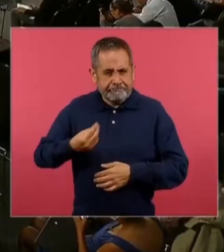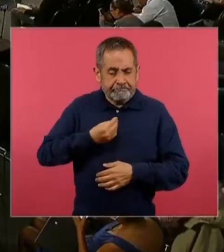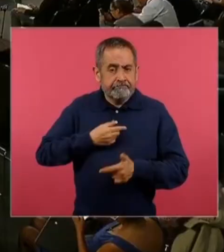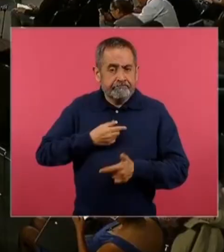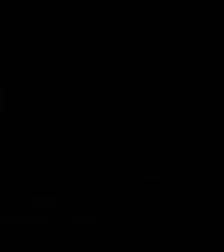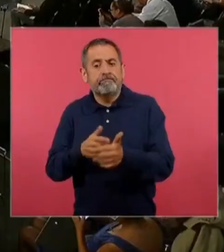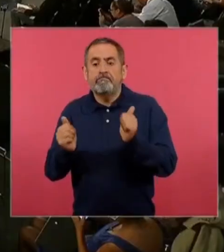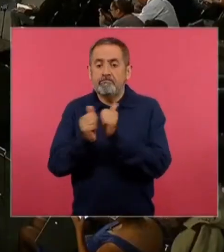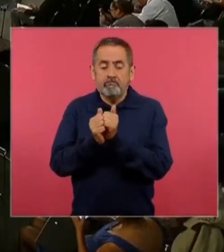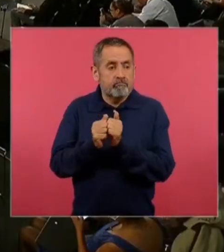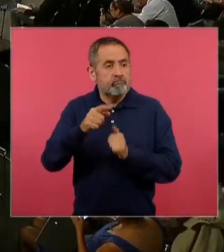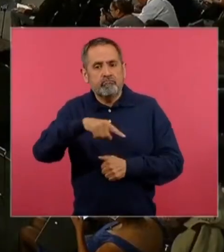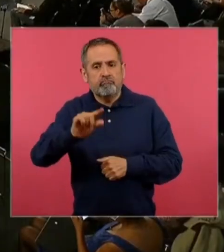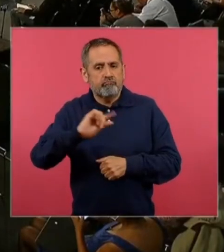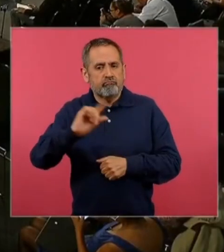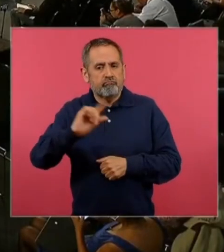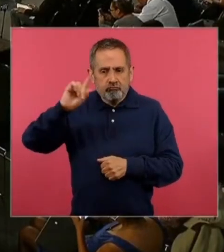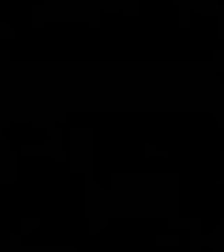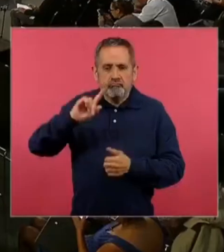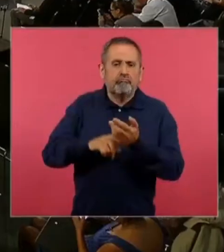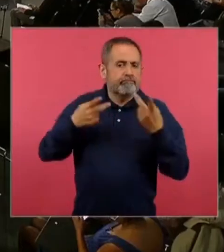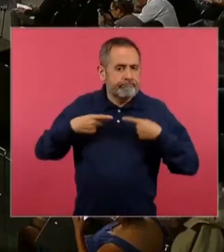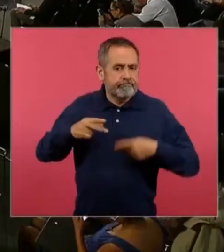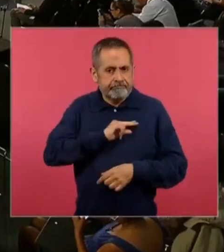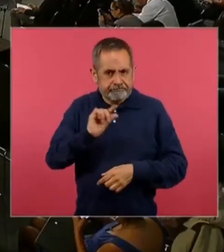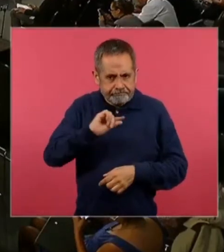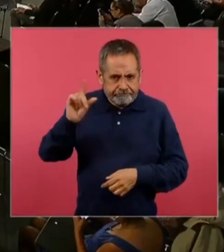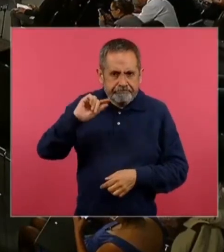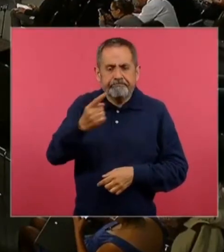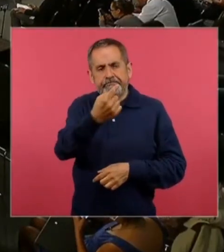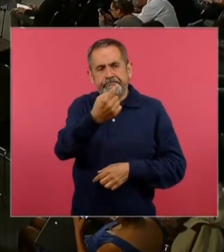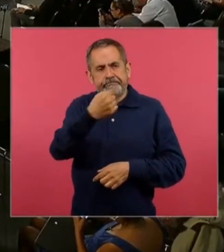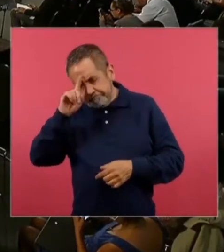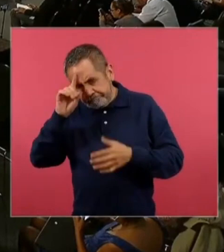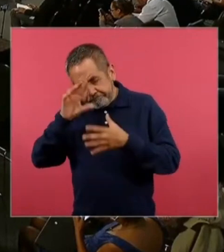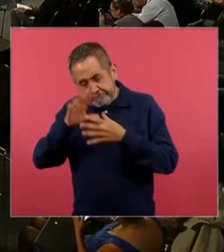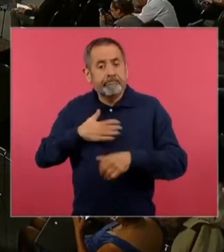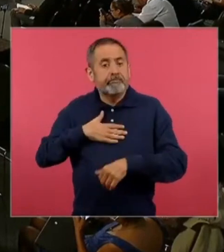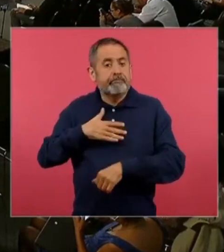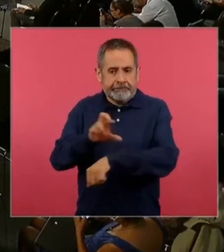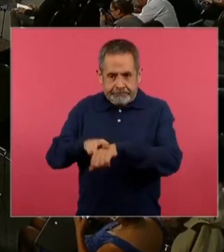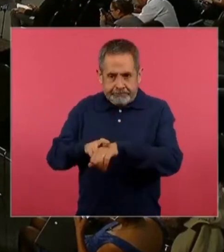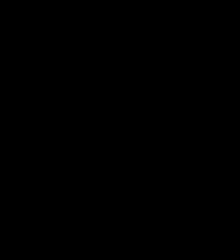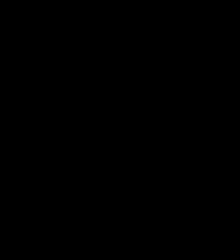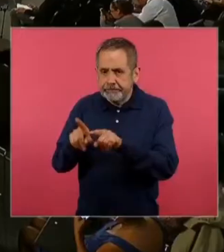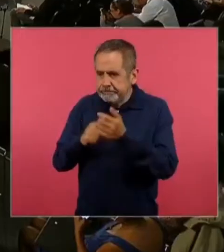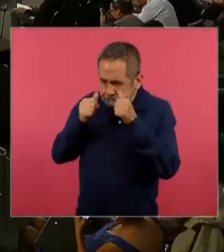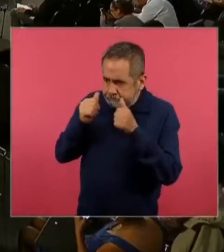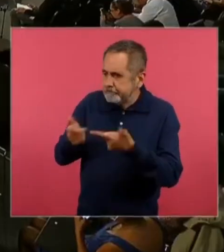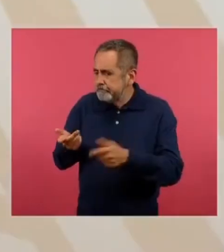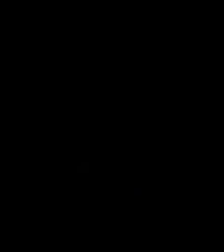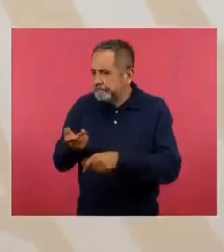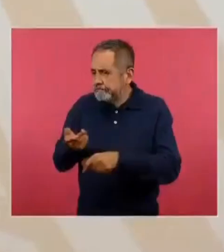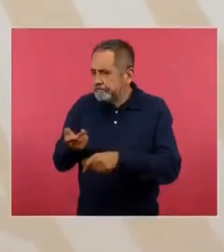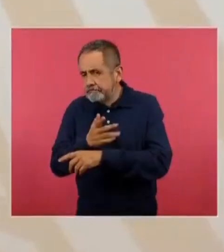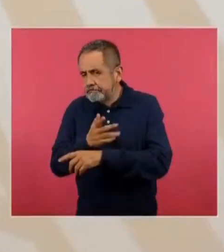fuimos acompañados por académicos, por especialistas, nuestros coordinadores también estuvieron ahí al pendiente de nosotros,